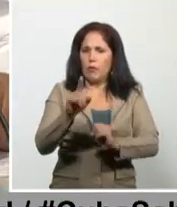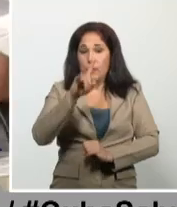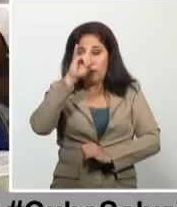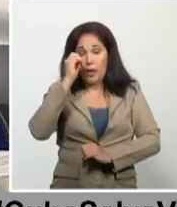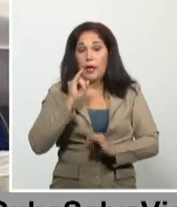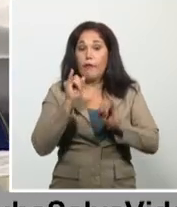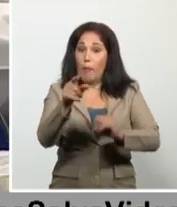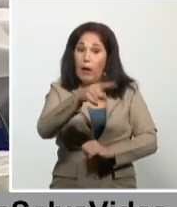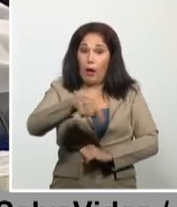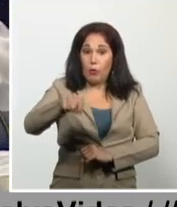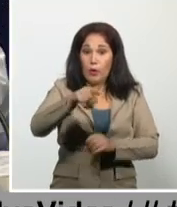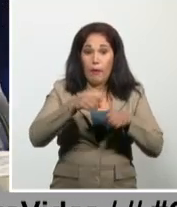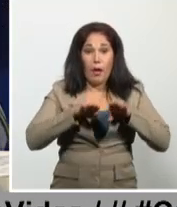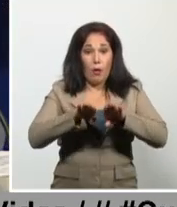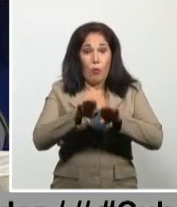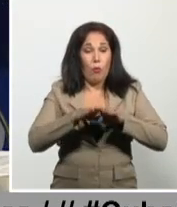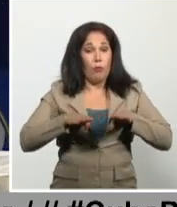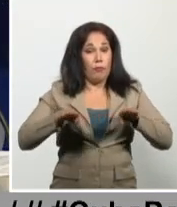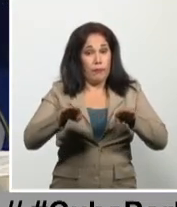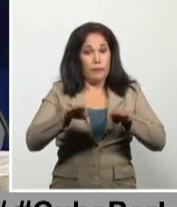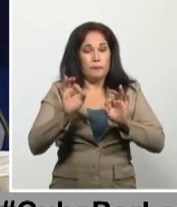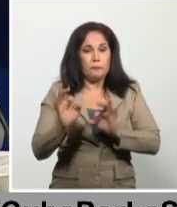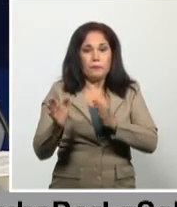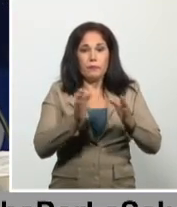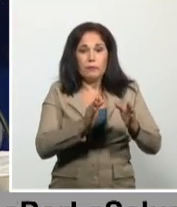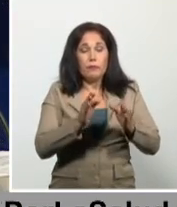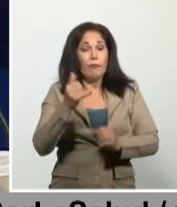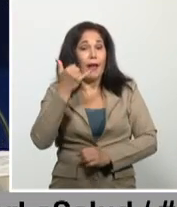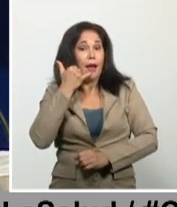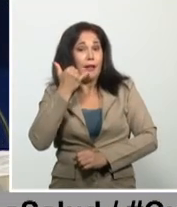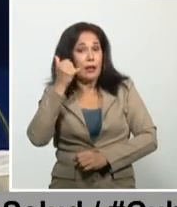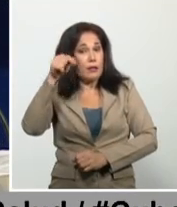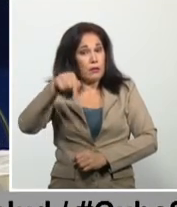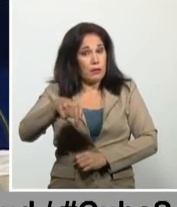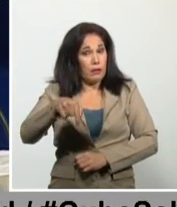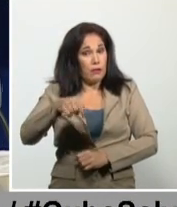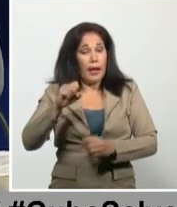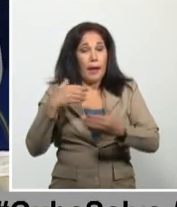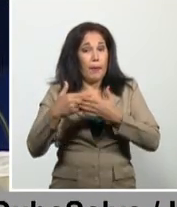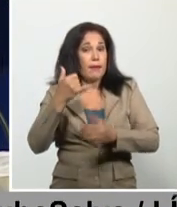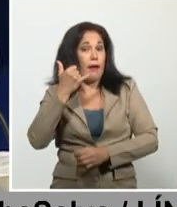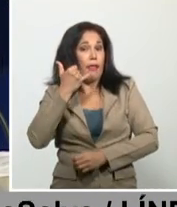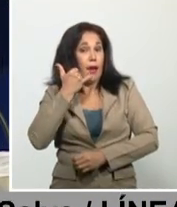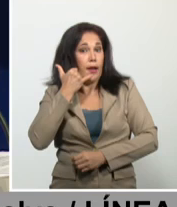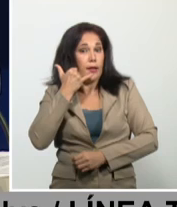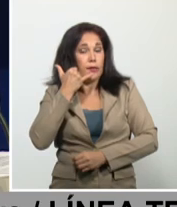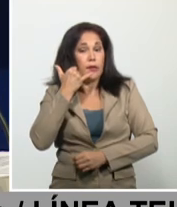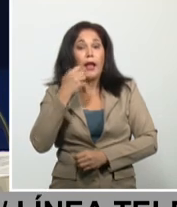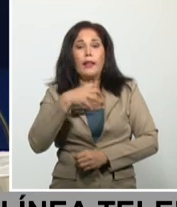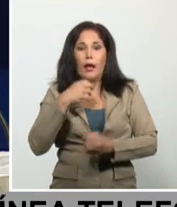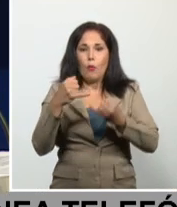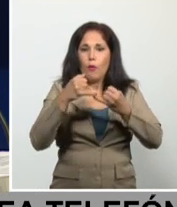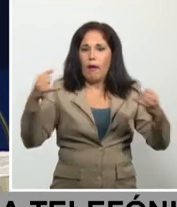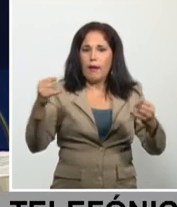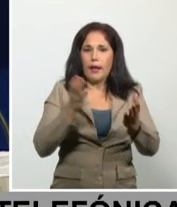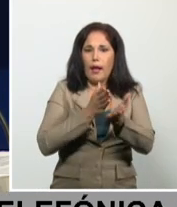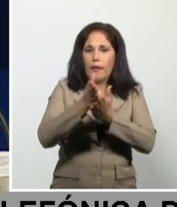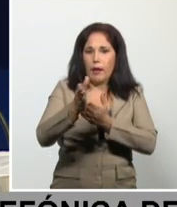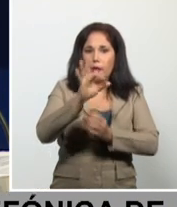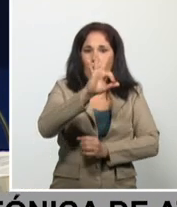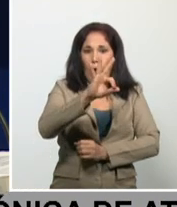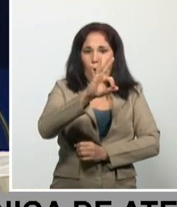Informarles que de conjunto con ETEXA, a partir de hoy se ha habilitado una línea directa, el